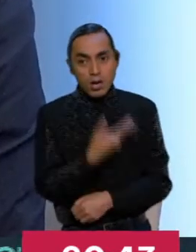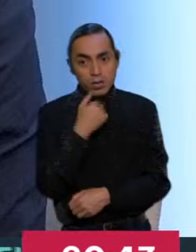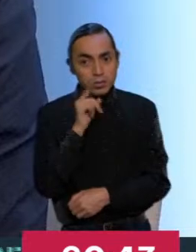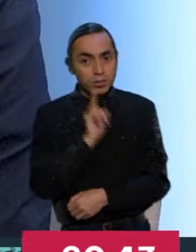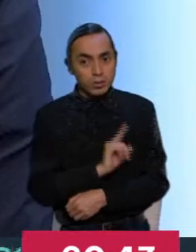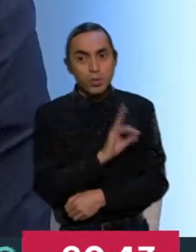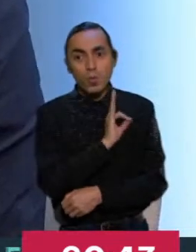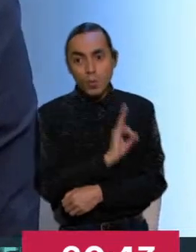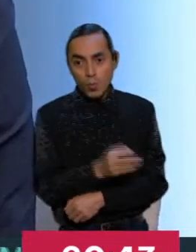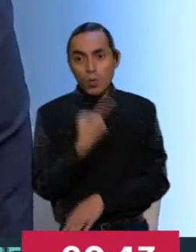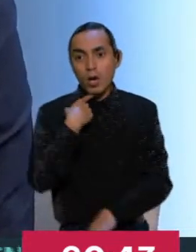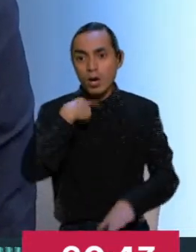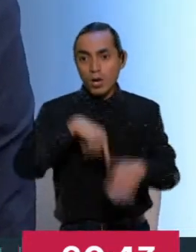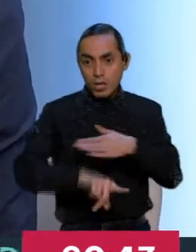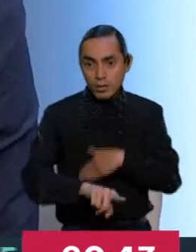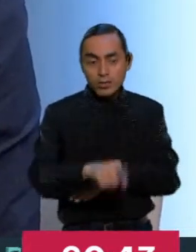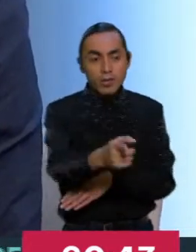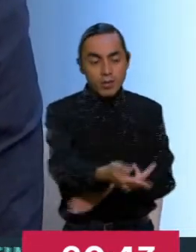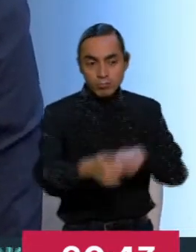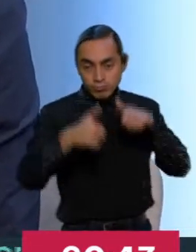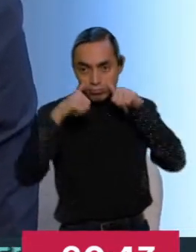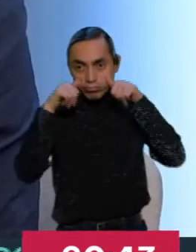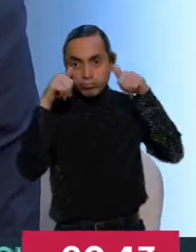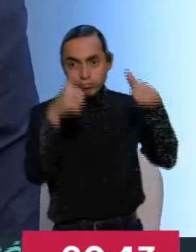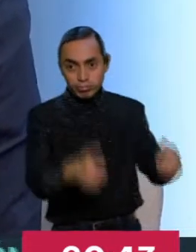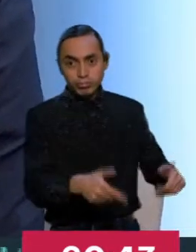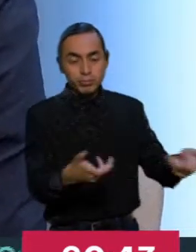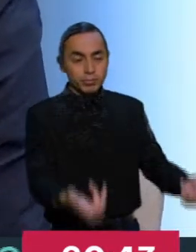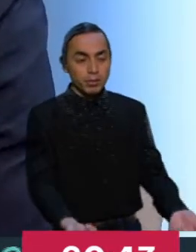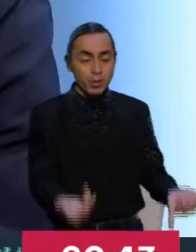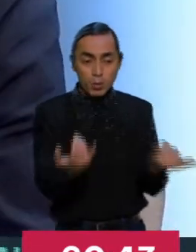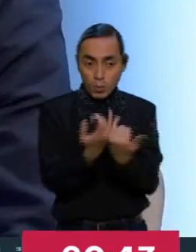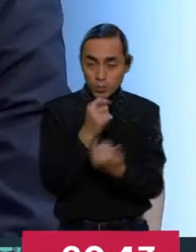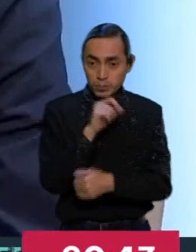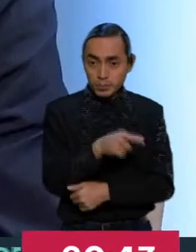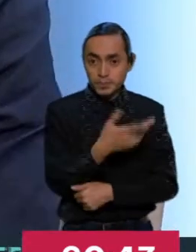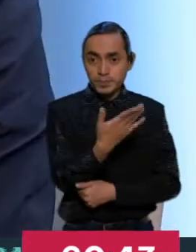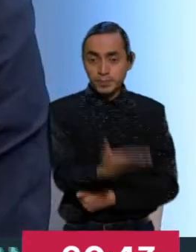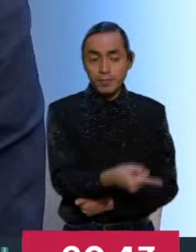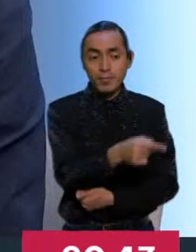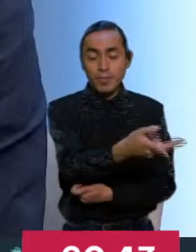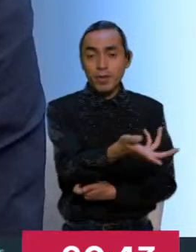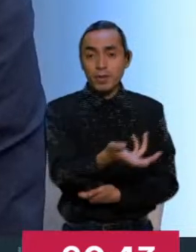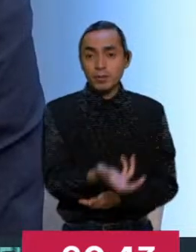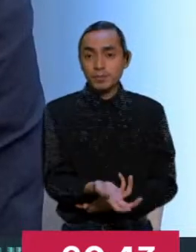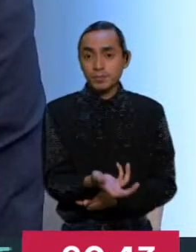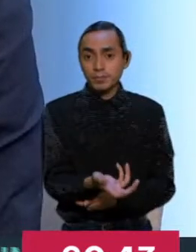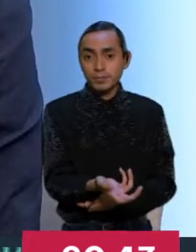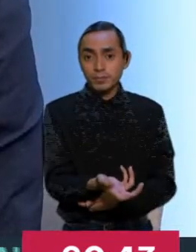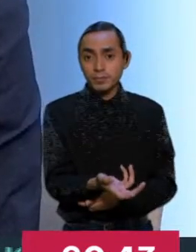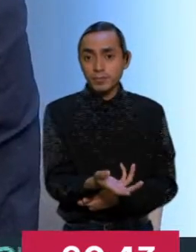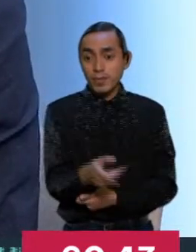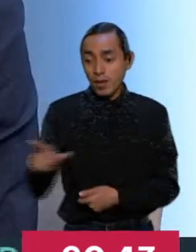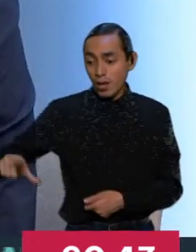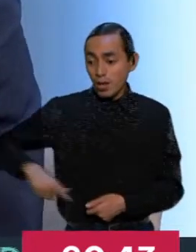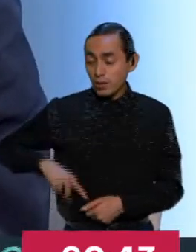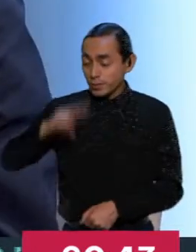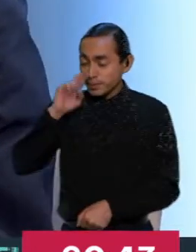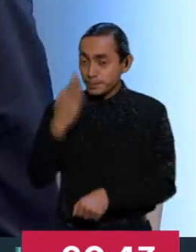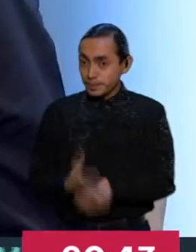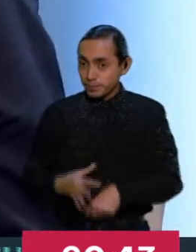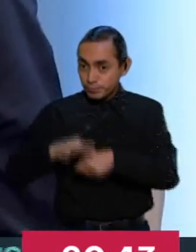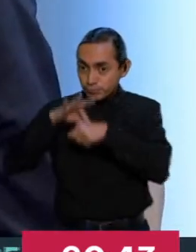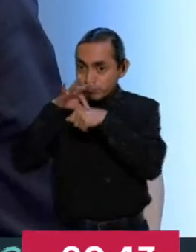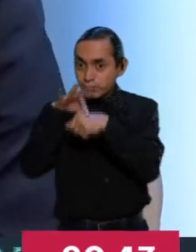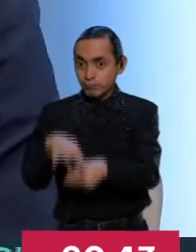denunciar esto y que sean escuchados y atendidos, pero sobre todo de que esto se traduzca en una acción de Estado y no quede